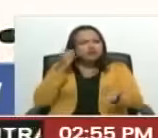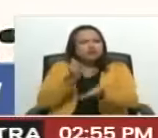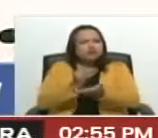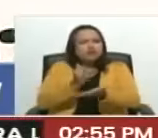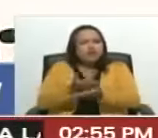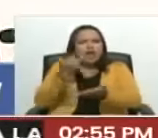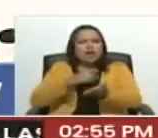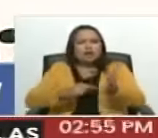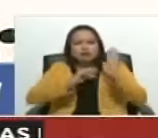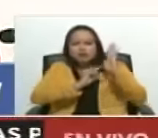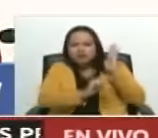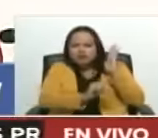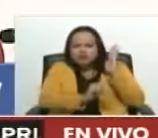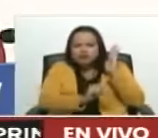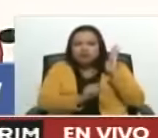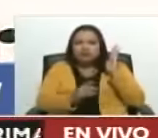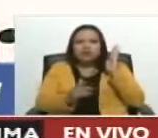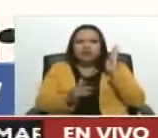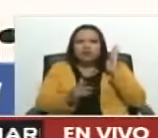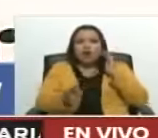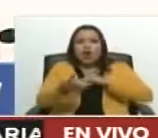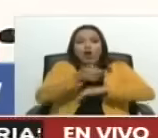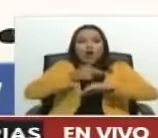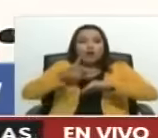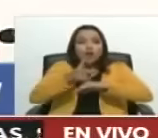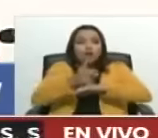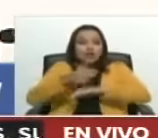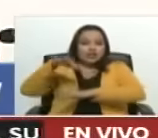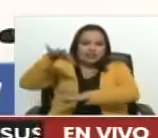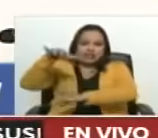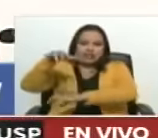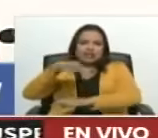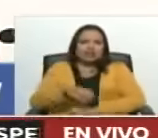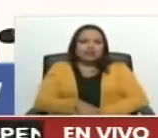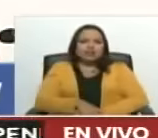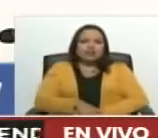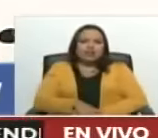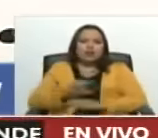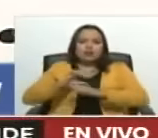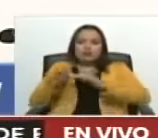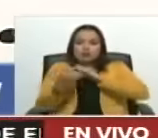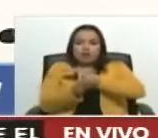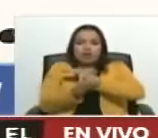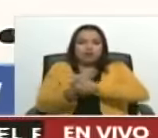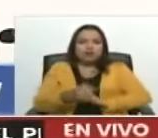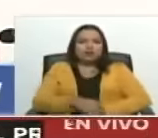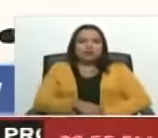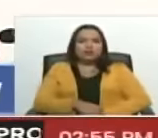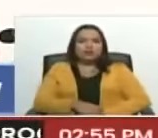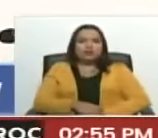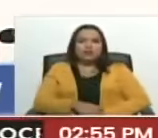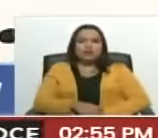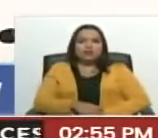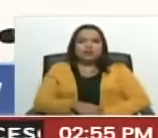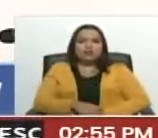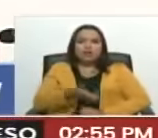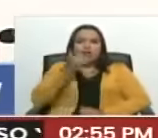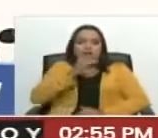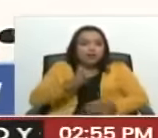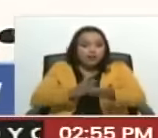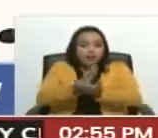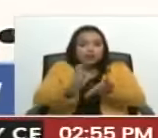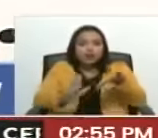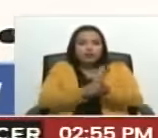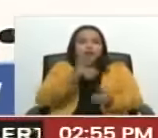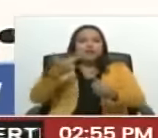sale el gobierno títere de Guyana, que gobiernan allí las transnacionales